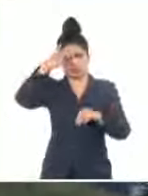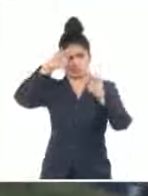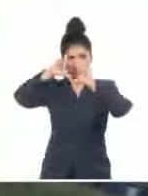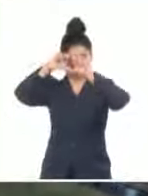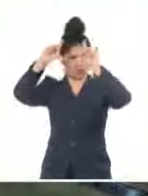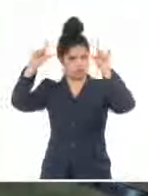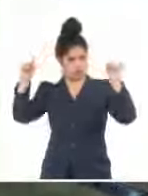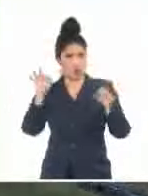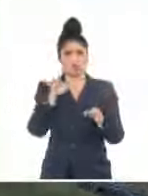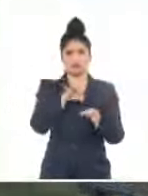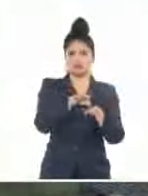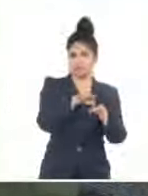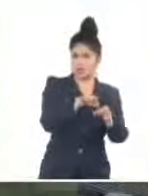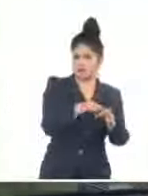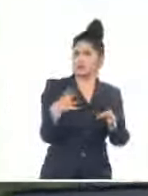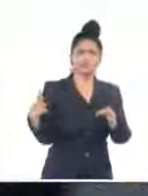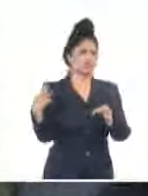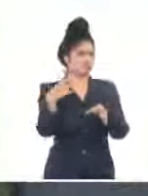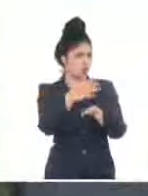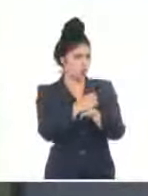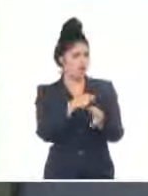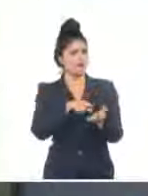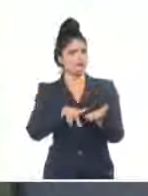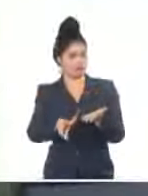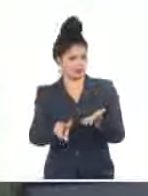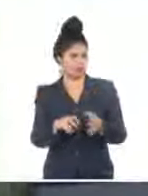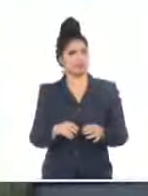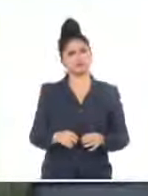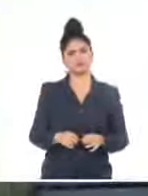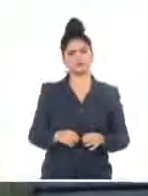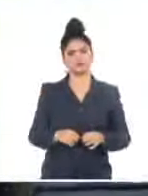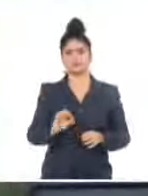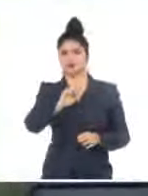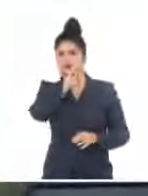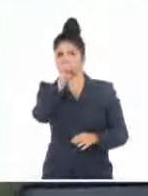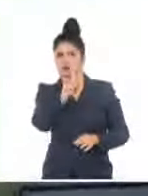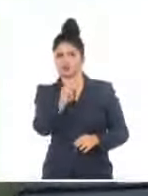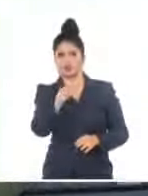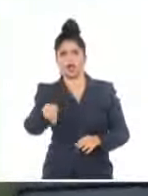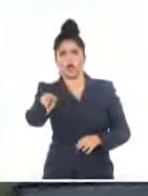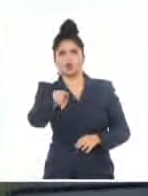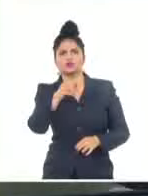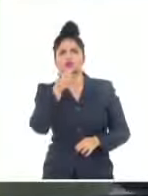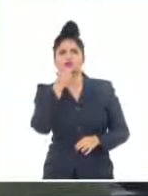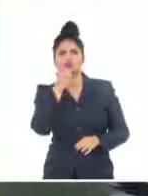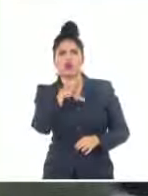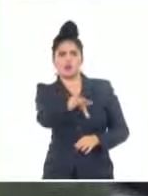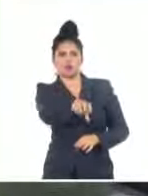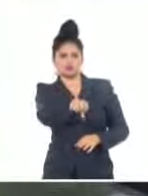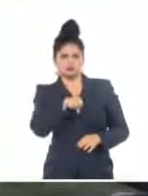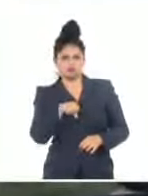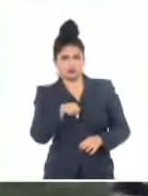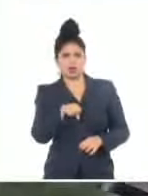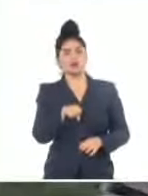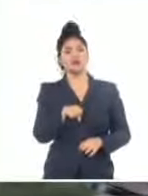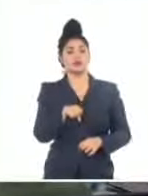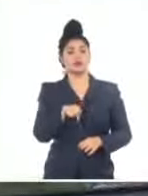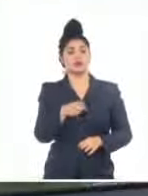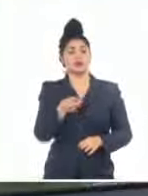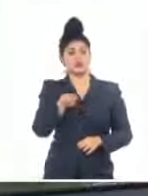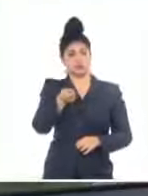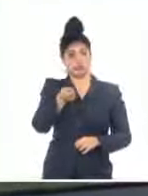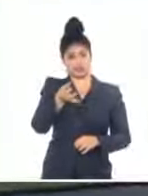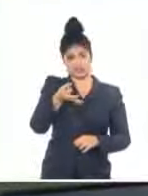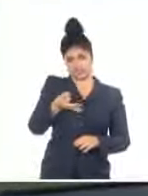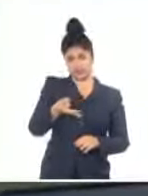país en dependencia de sus características. ¿Cómo acceden los productores a estas variedades? Principalmente, primero, con una